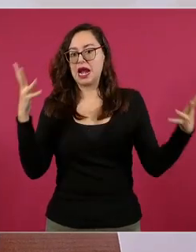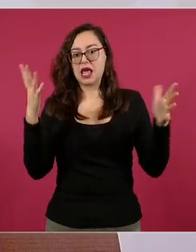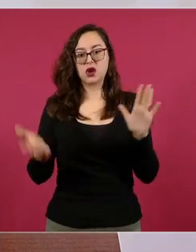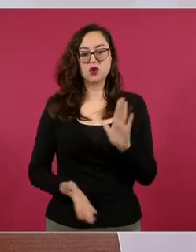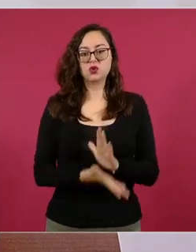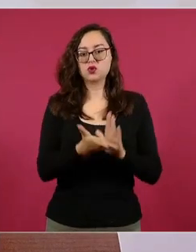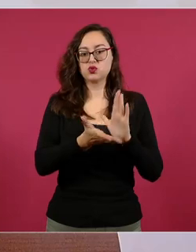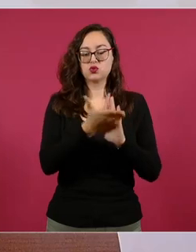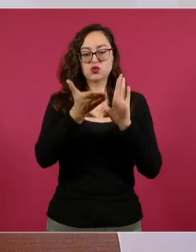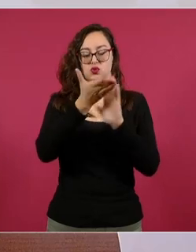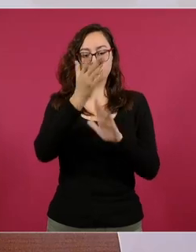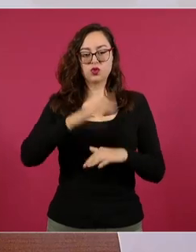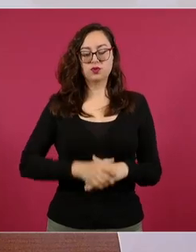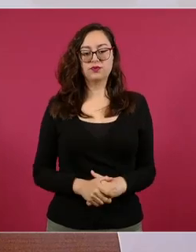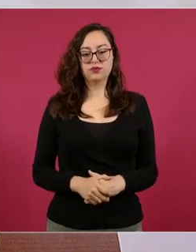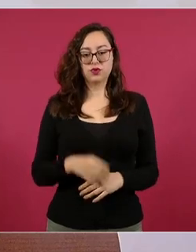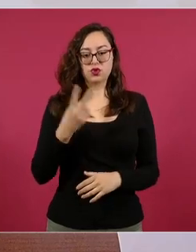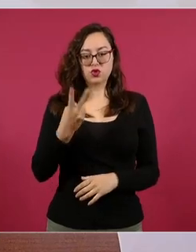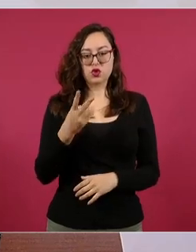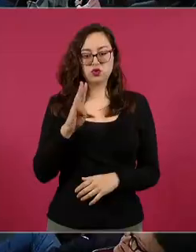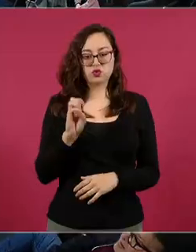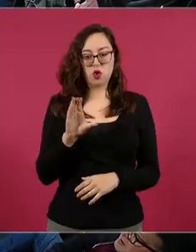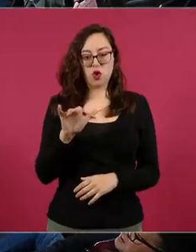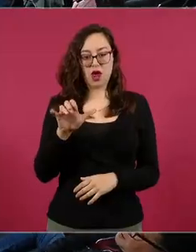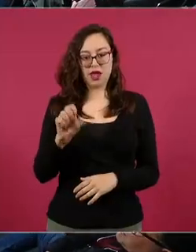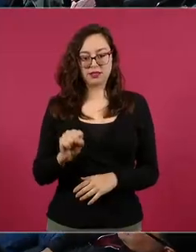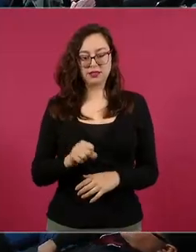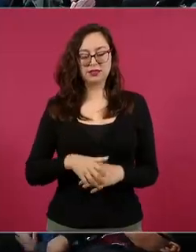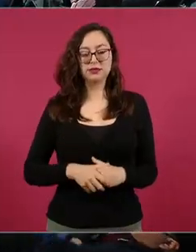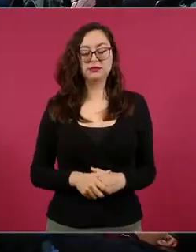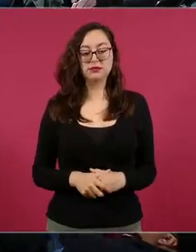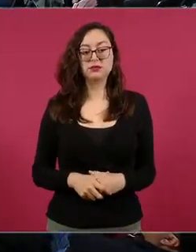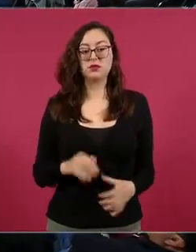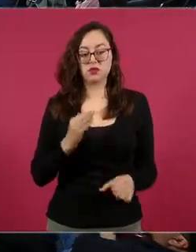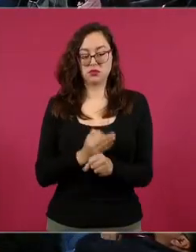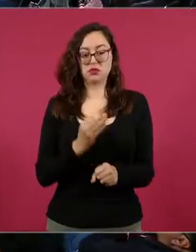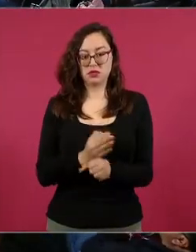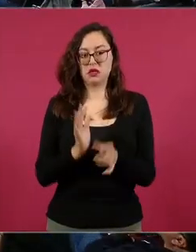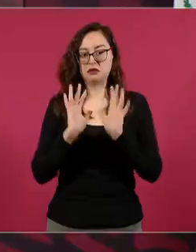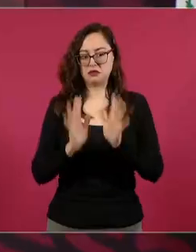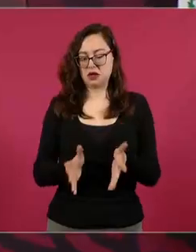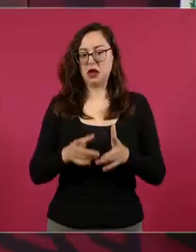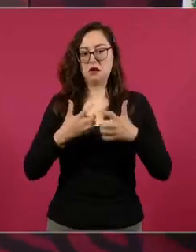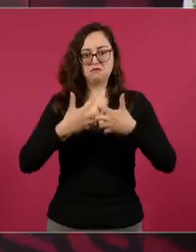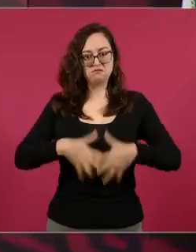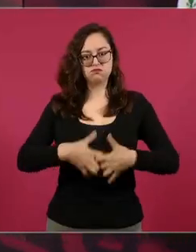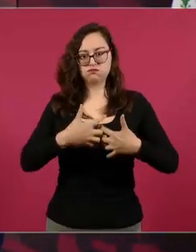La refinería de Dos Bocas. Entonces se está produciendo.